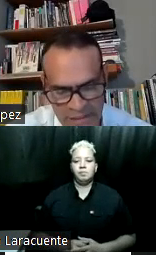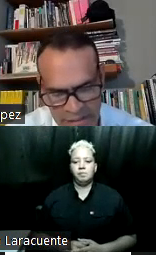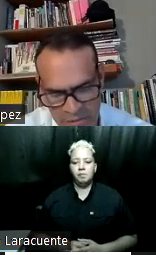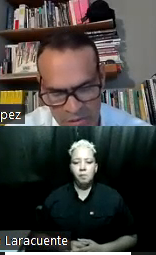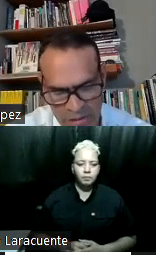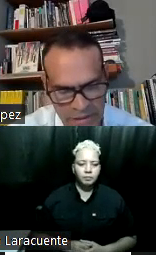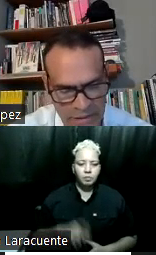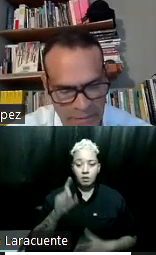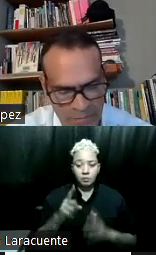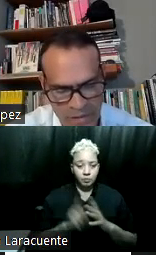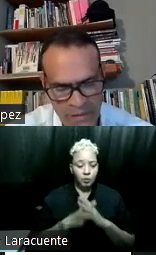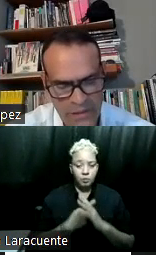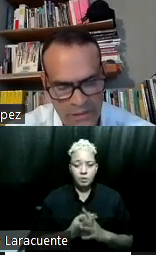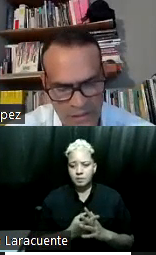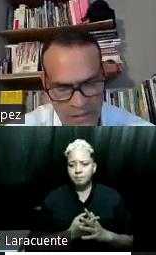comenzar indicando